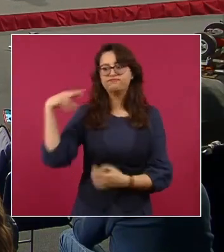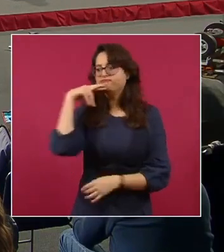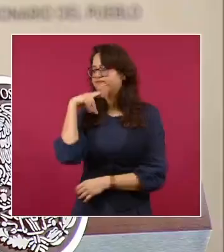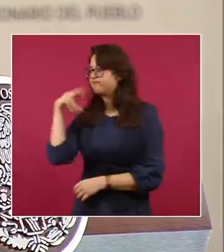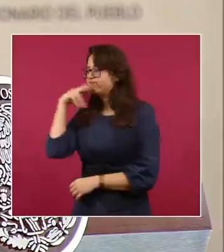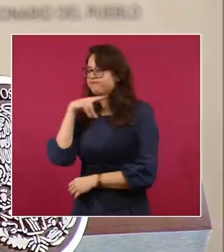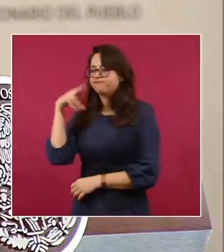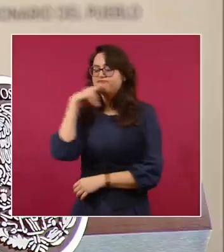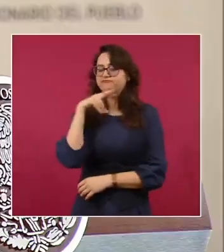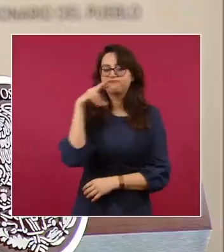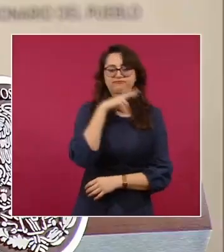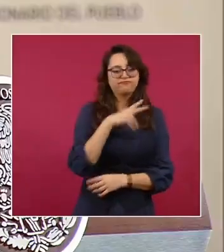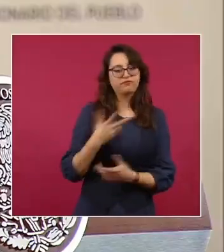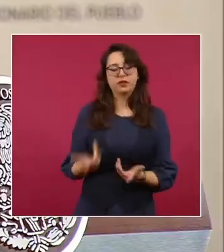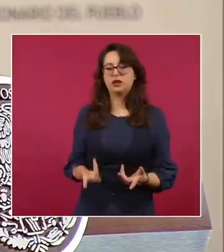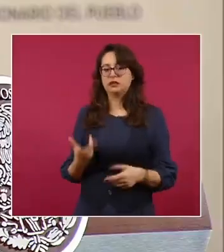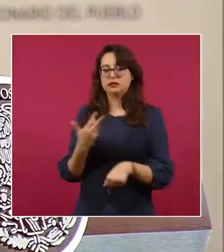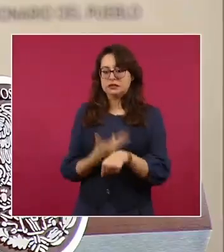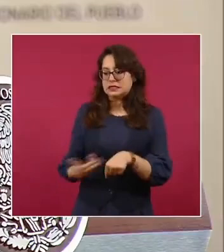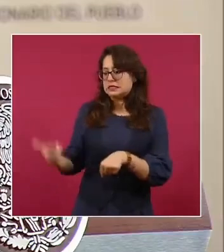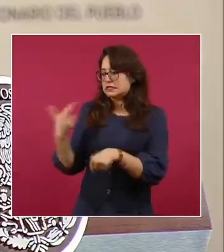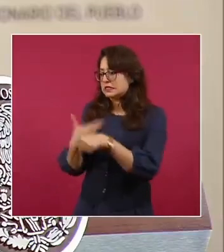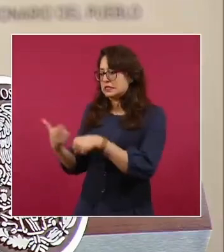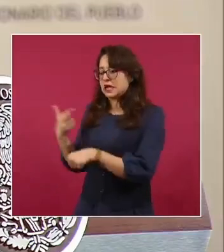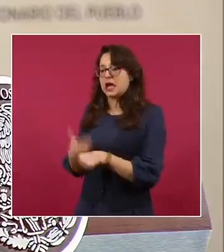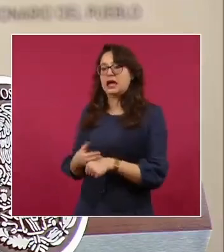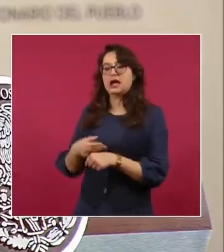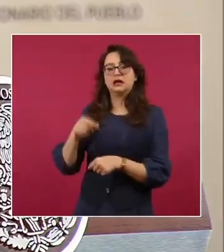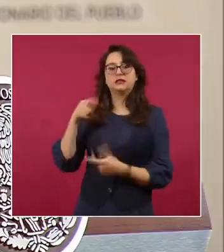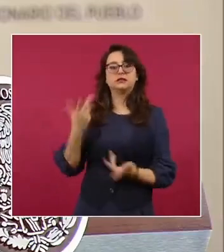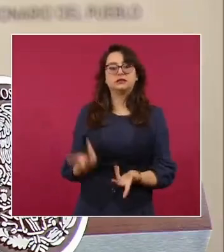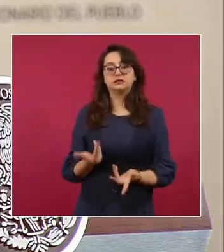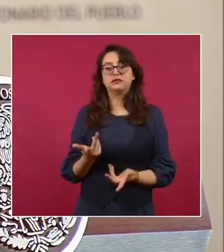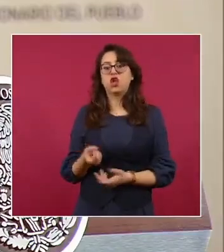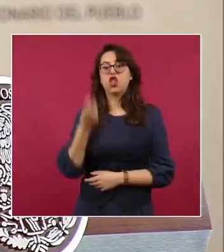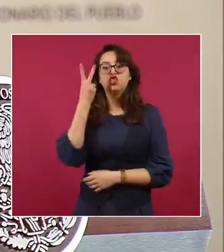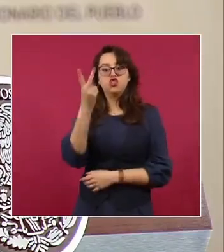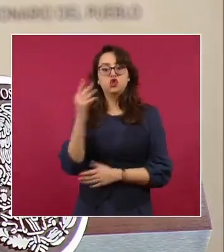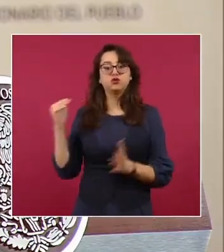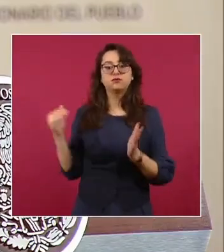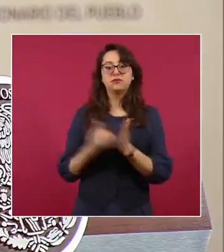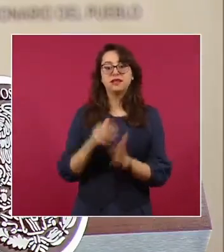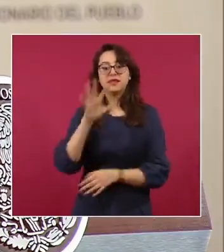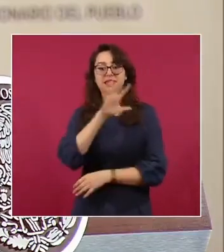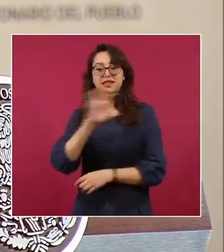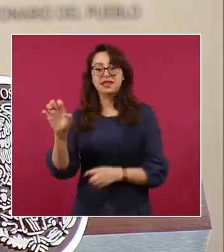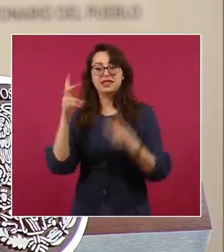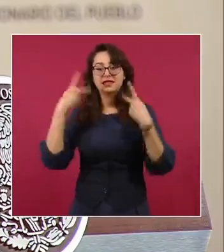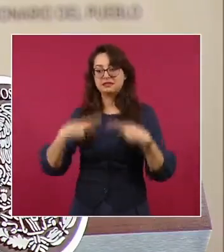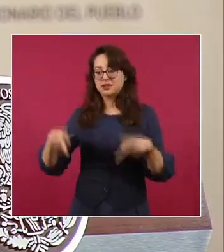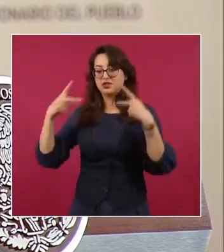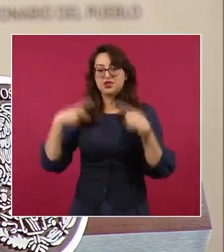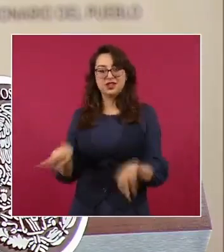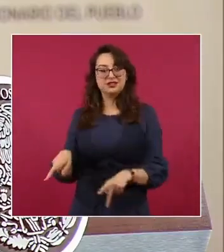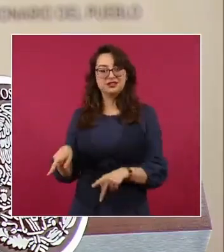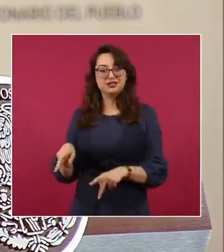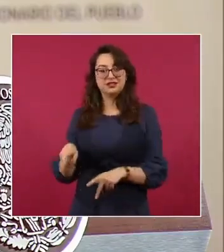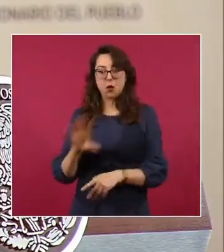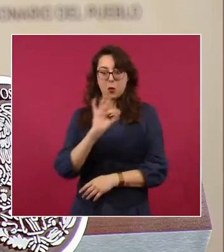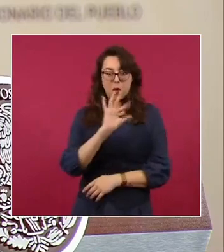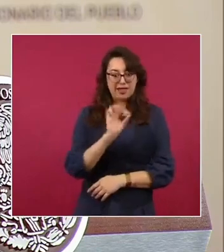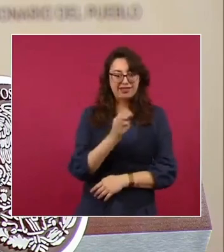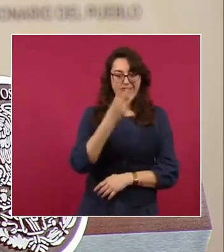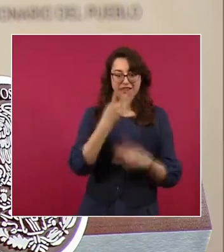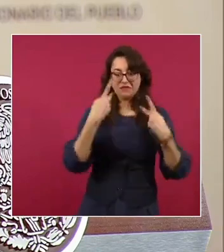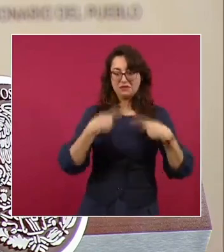apoyándonos en todos los datos. Somos hoy 2,000 en 3 días, 2,500 personas, de 43 a 2,500,